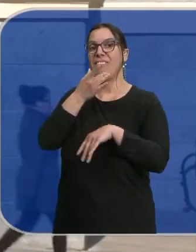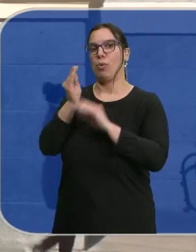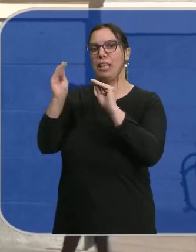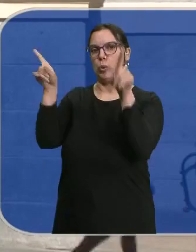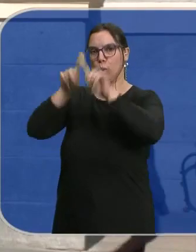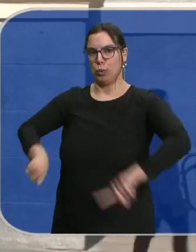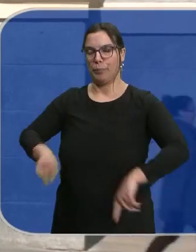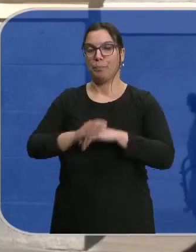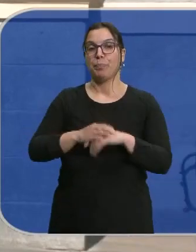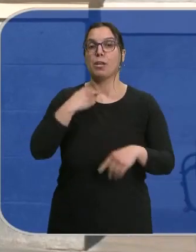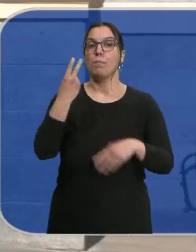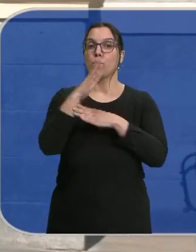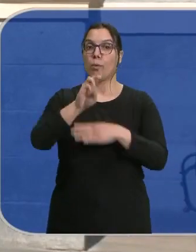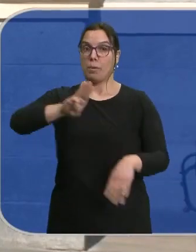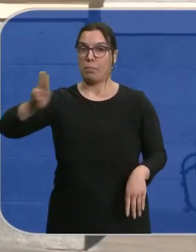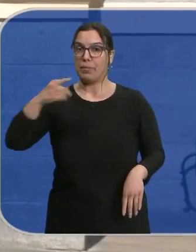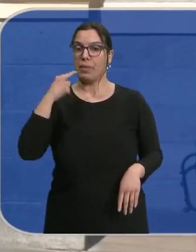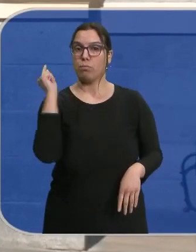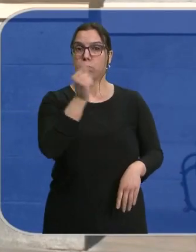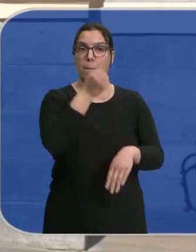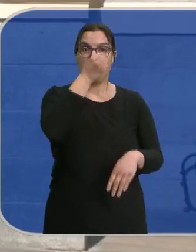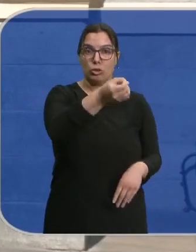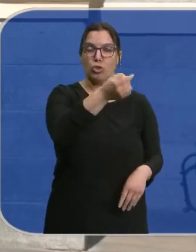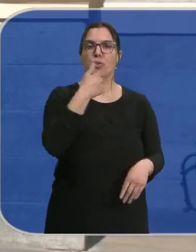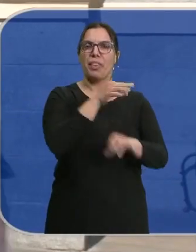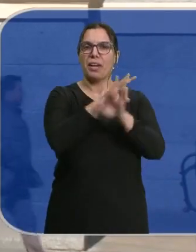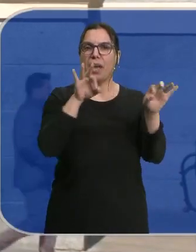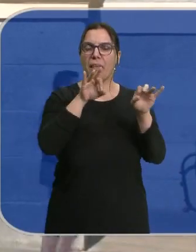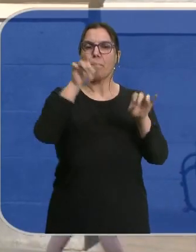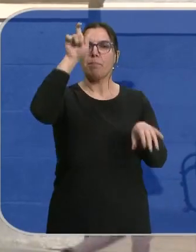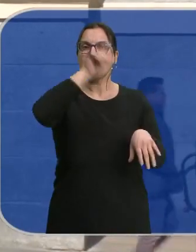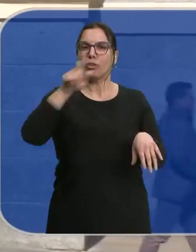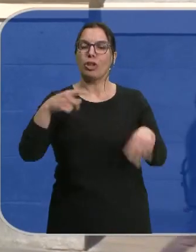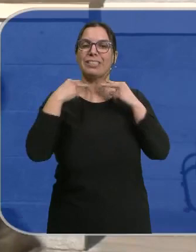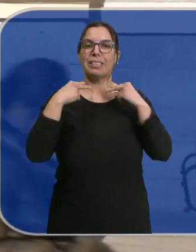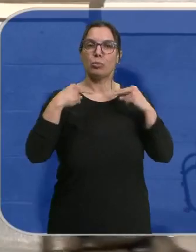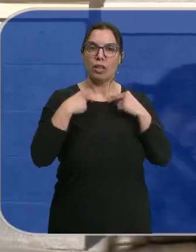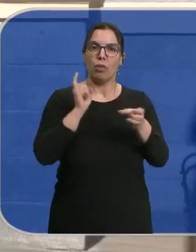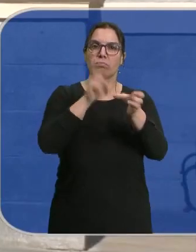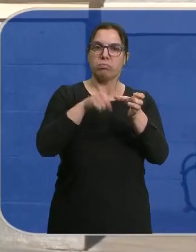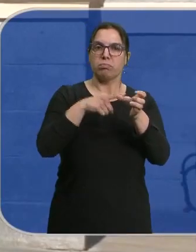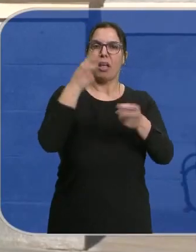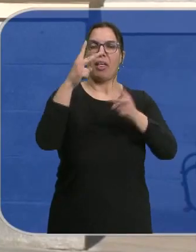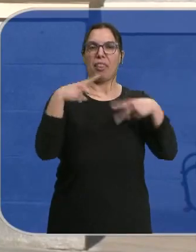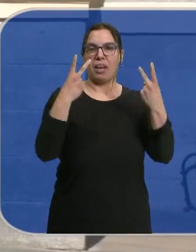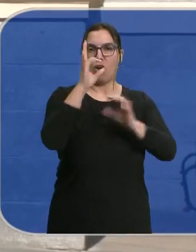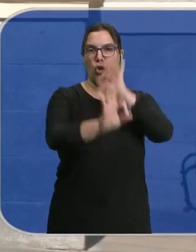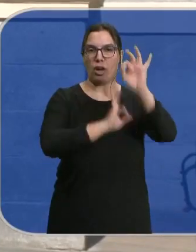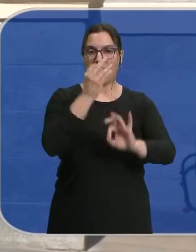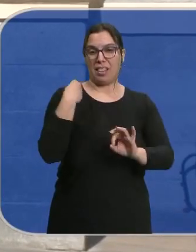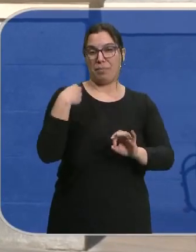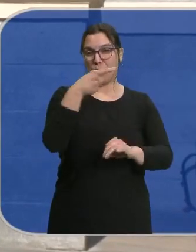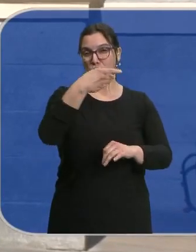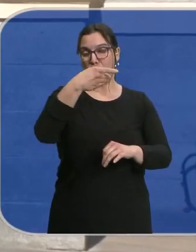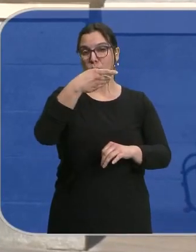vergüenzas. Cuca Gamarra ha criticado que los socialistas no hayan desvelado el nombre de los diputados que asistieron a una cena organizada por la